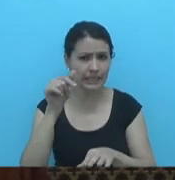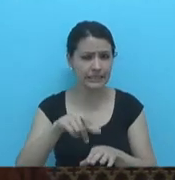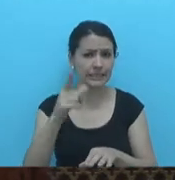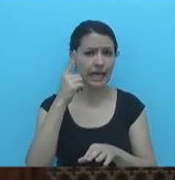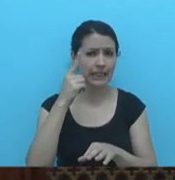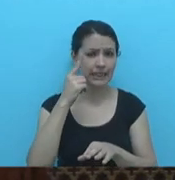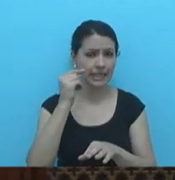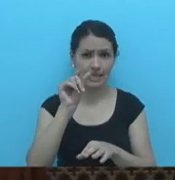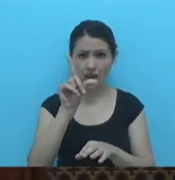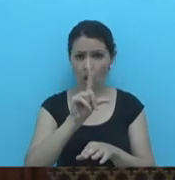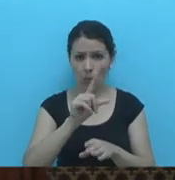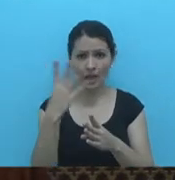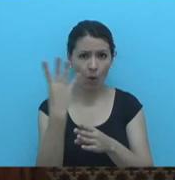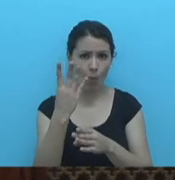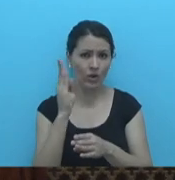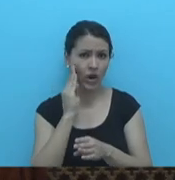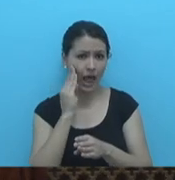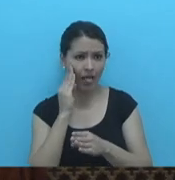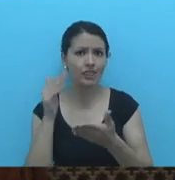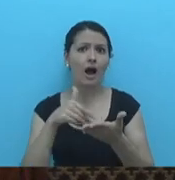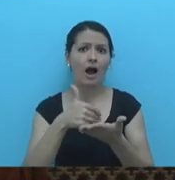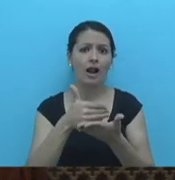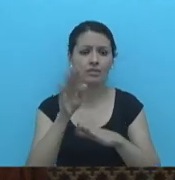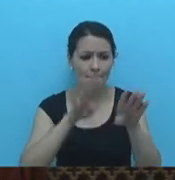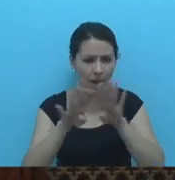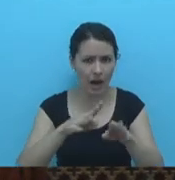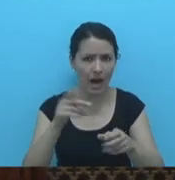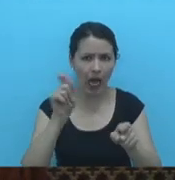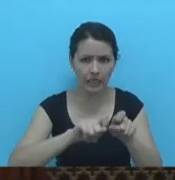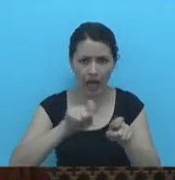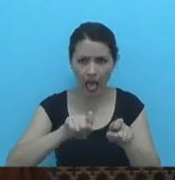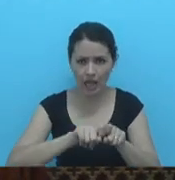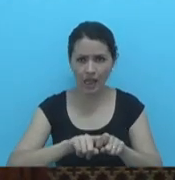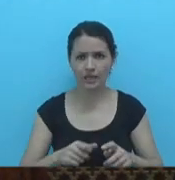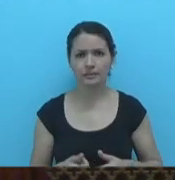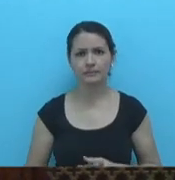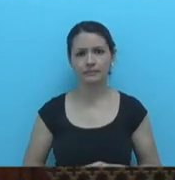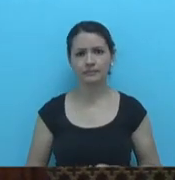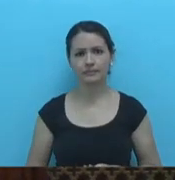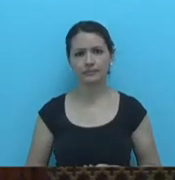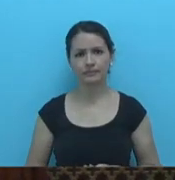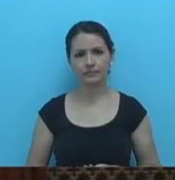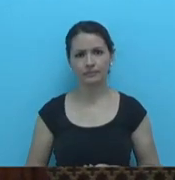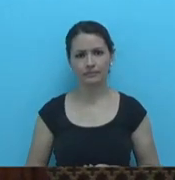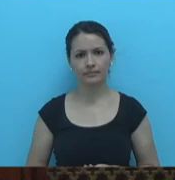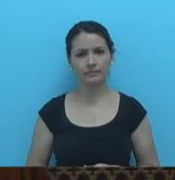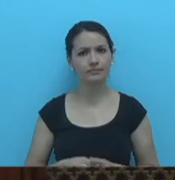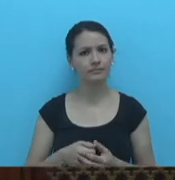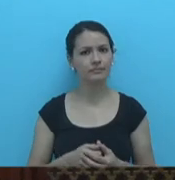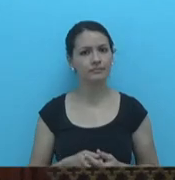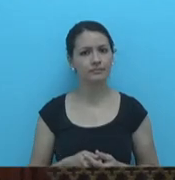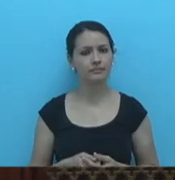Esta tarde a las 4 te espero para ver si podemos concretar algo de todo lo que hemos hablado. Rafael Antonio Colucci y